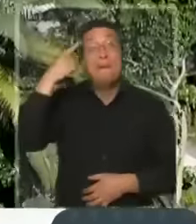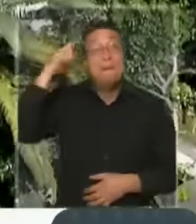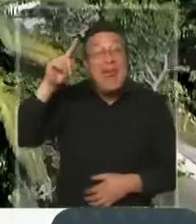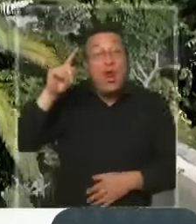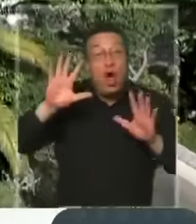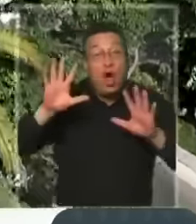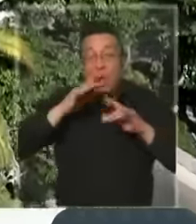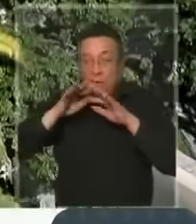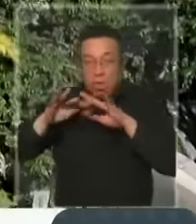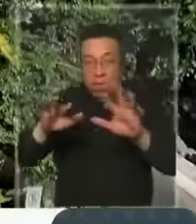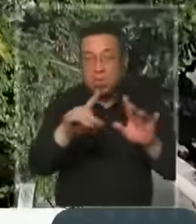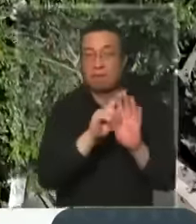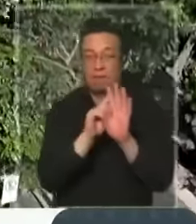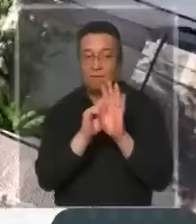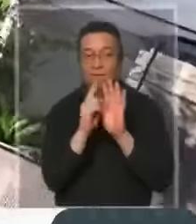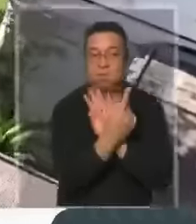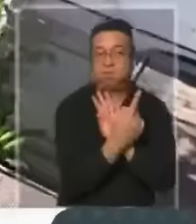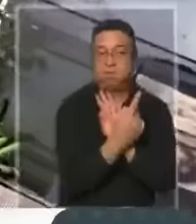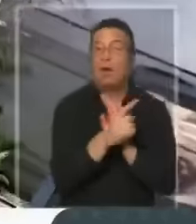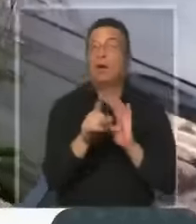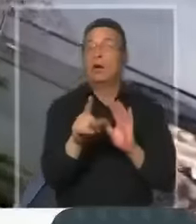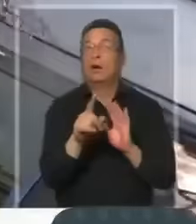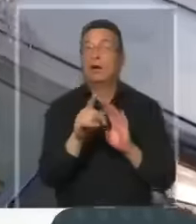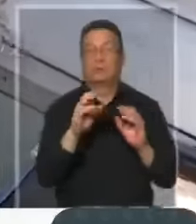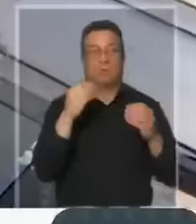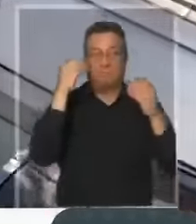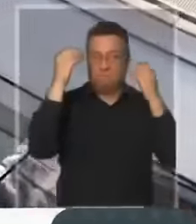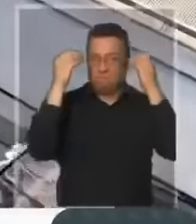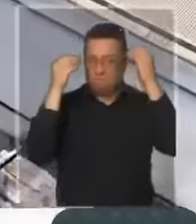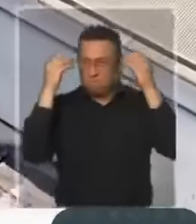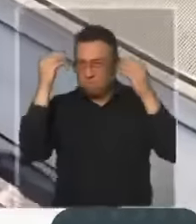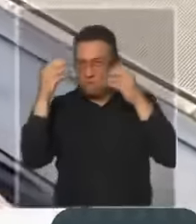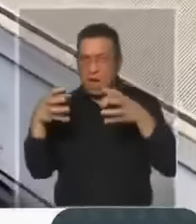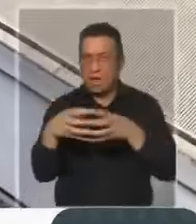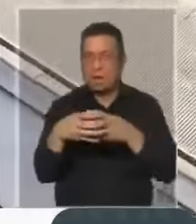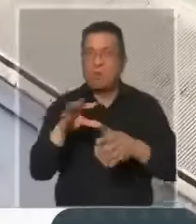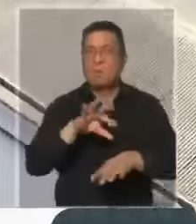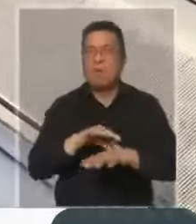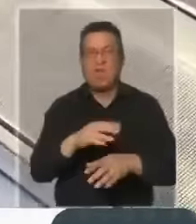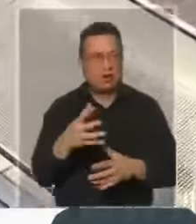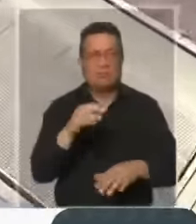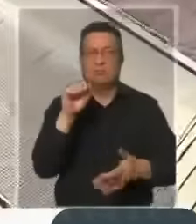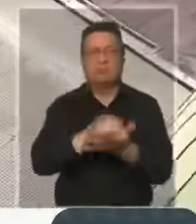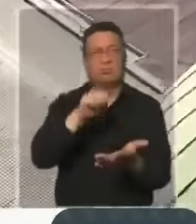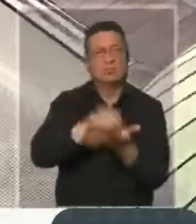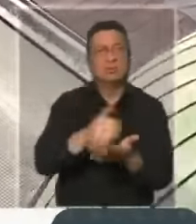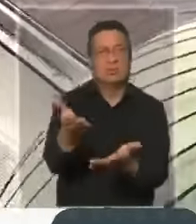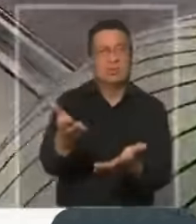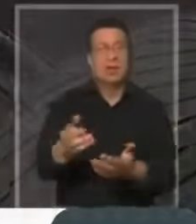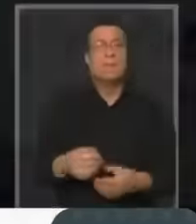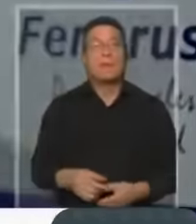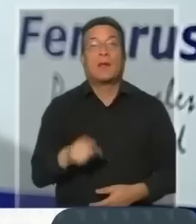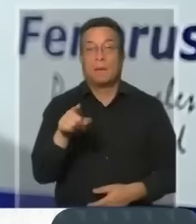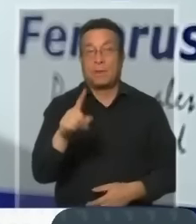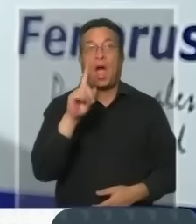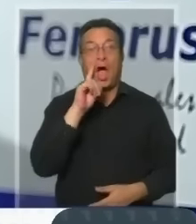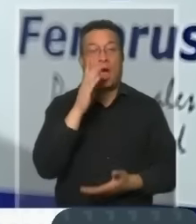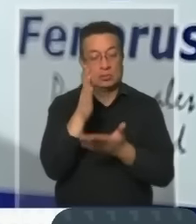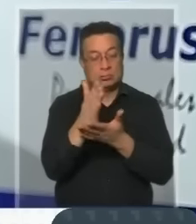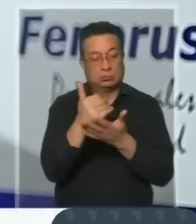supuesto trato preferencial generaron ruido entre los propios equipos médicos del recinto. Hay criterios que